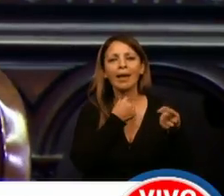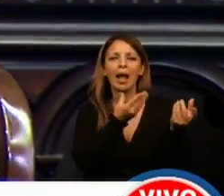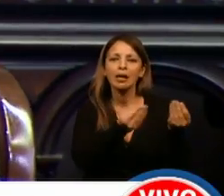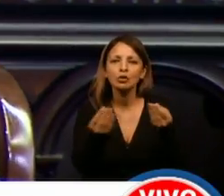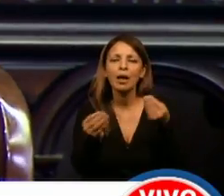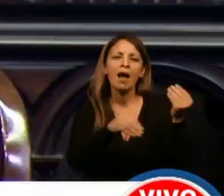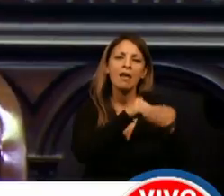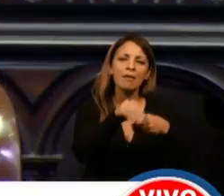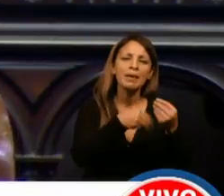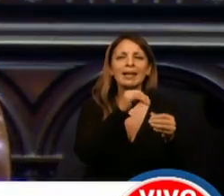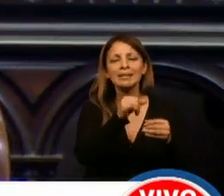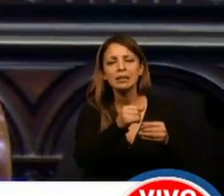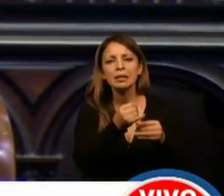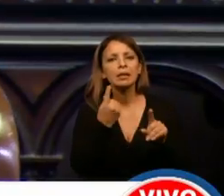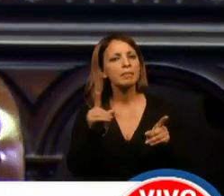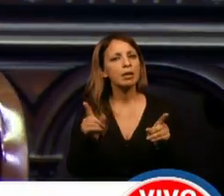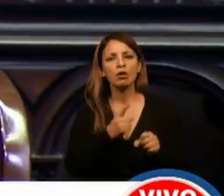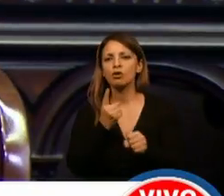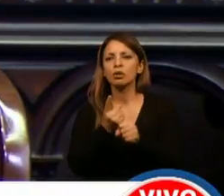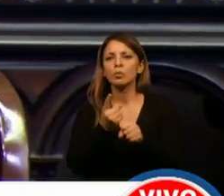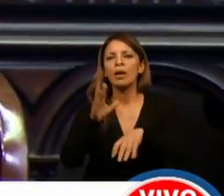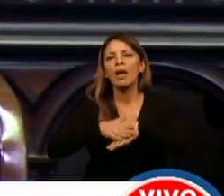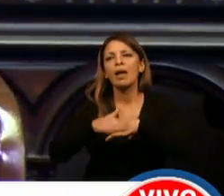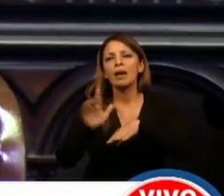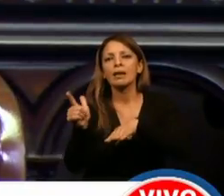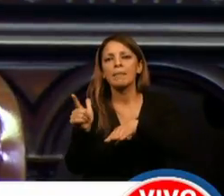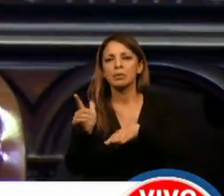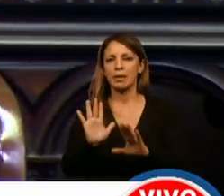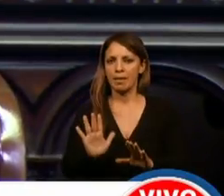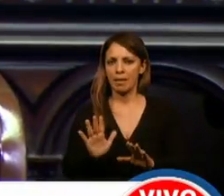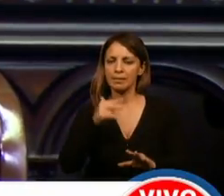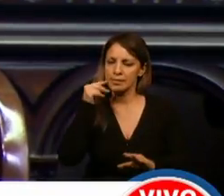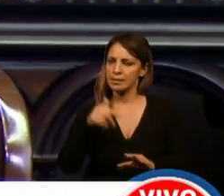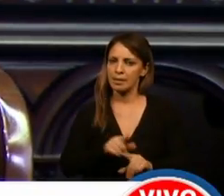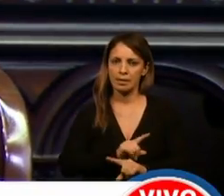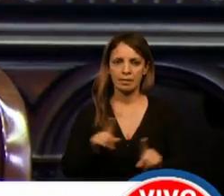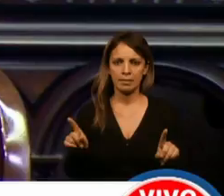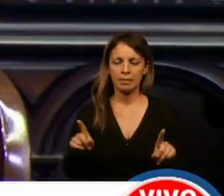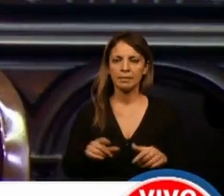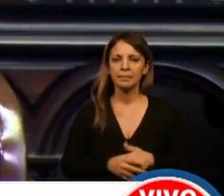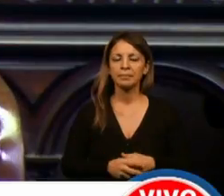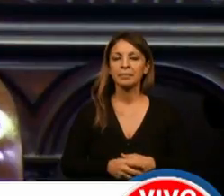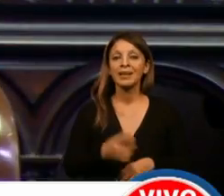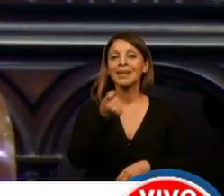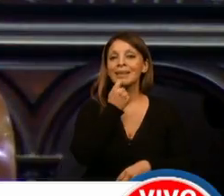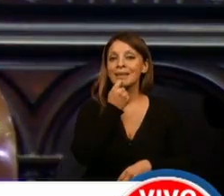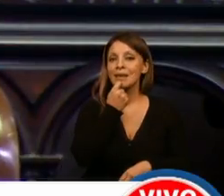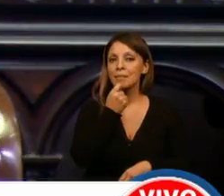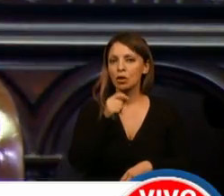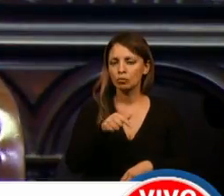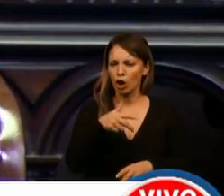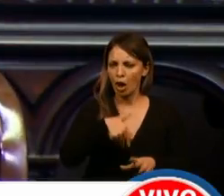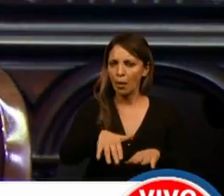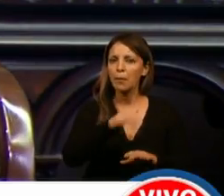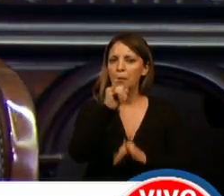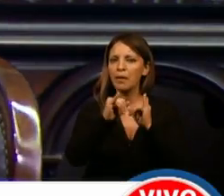no lo puede hacer con irresponsabilidad al punto tal como sucedió en la argentina ahora voy a dar algunos